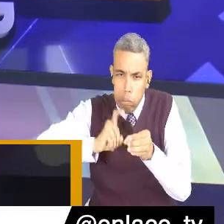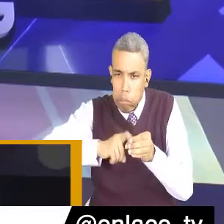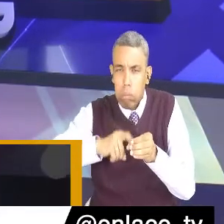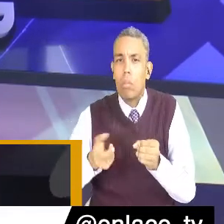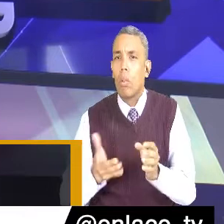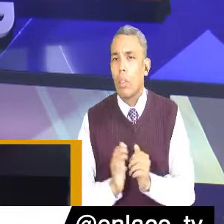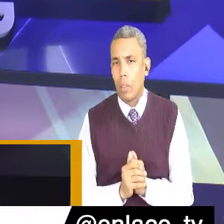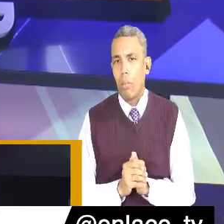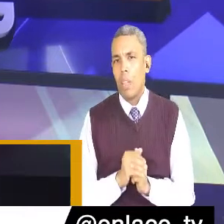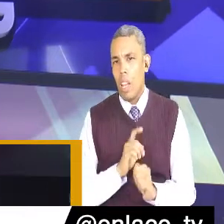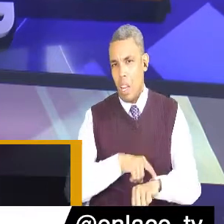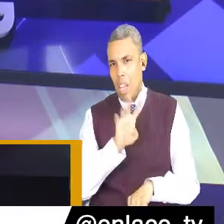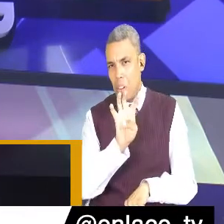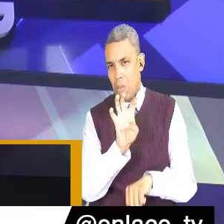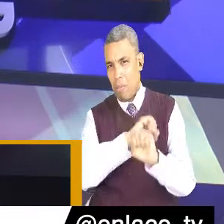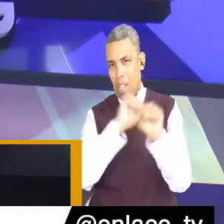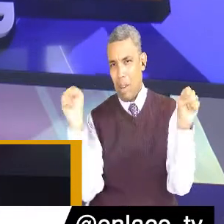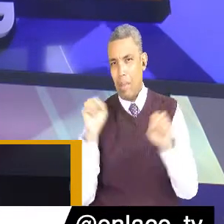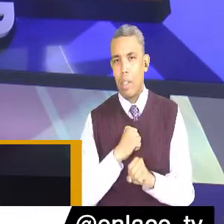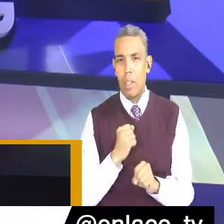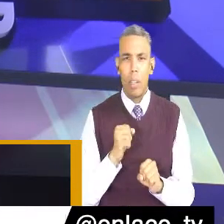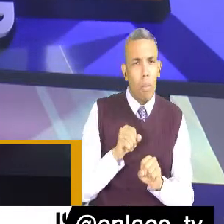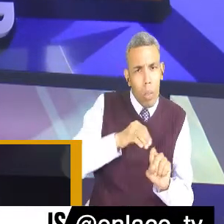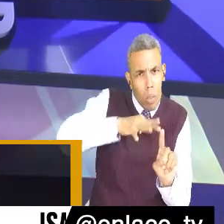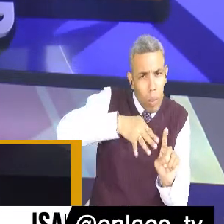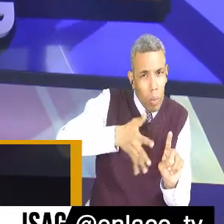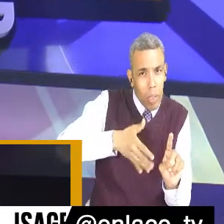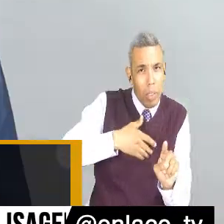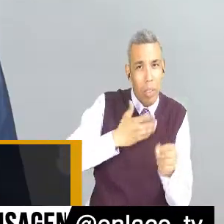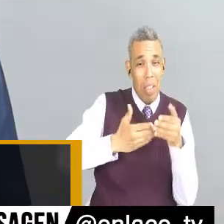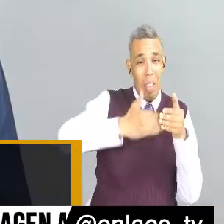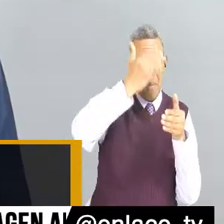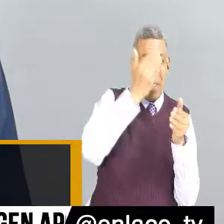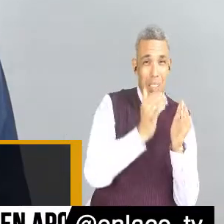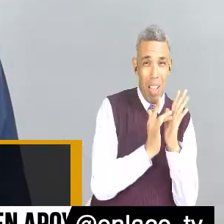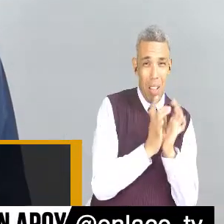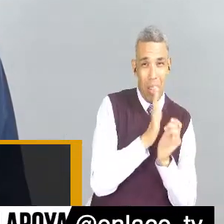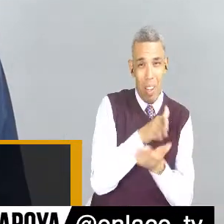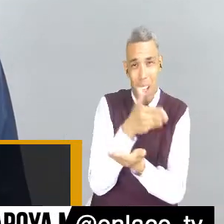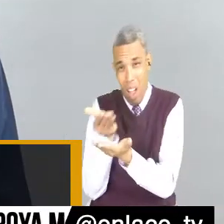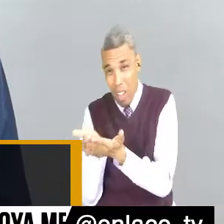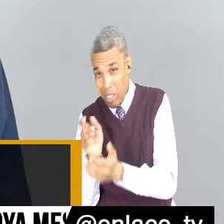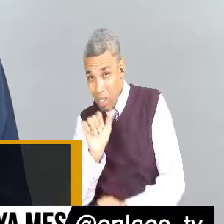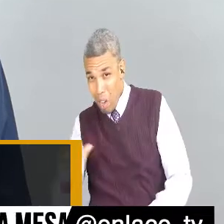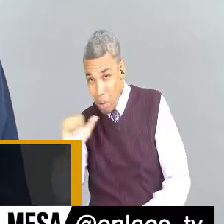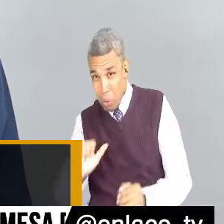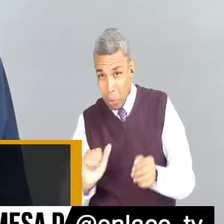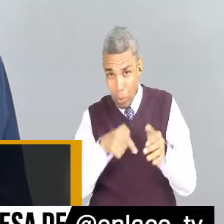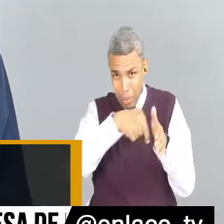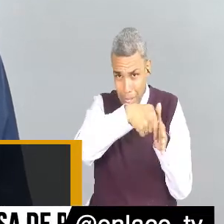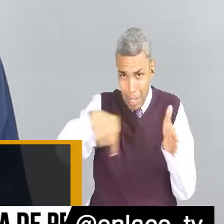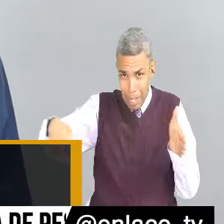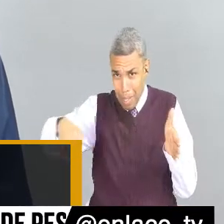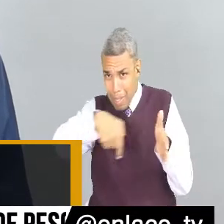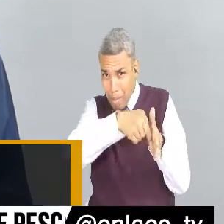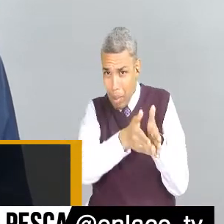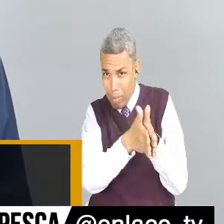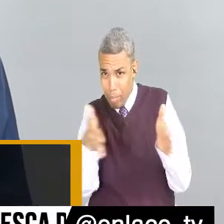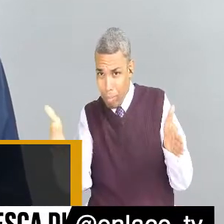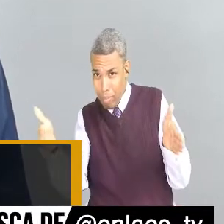4 meses, exactamente hasta agosto serían estas postulaciones. Hasta agosto irán estas postulaciones, comenzamos por página web,